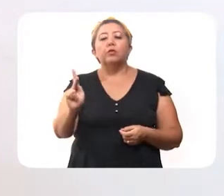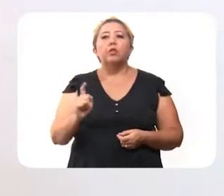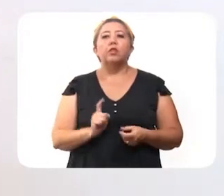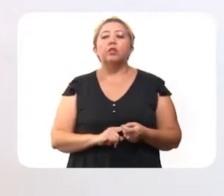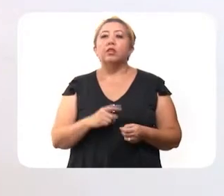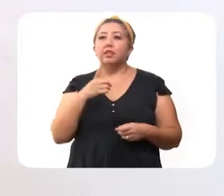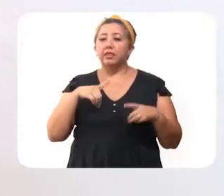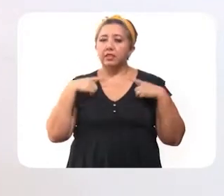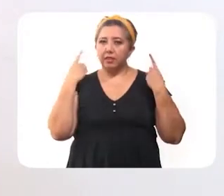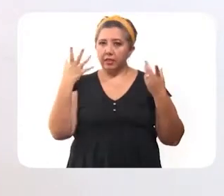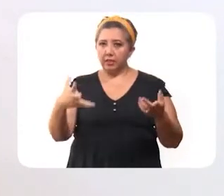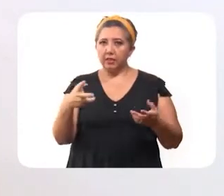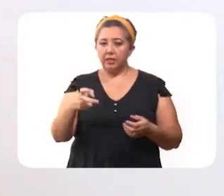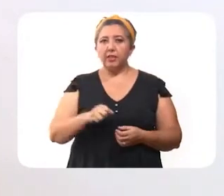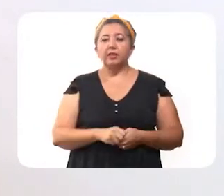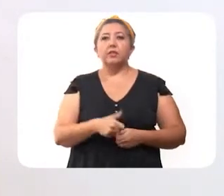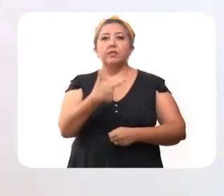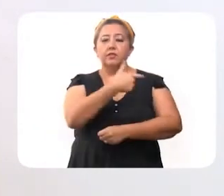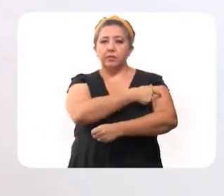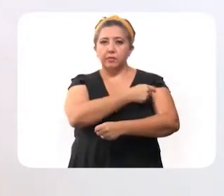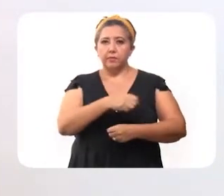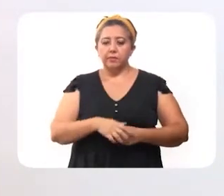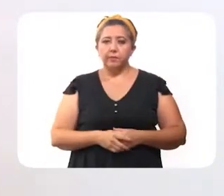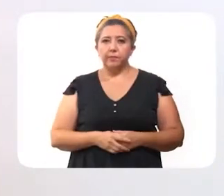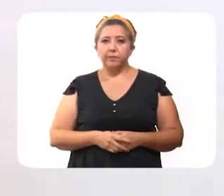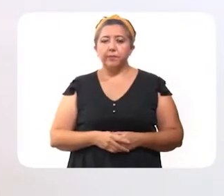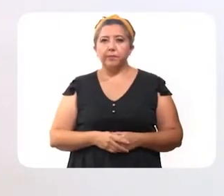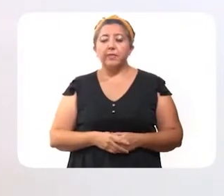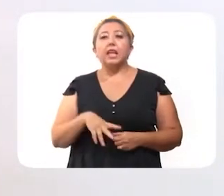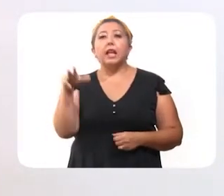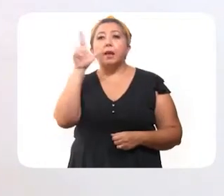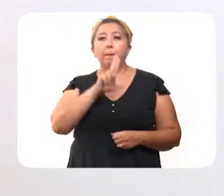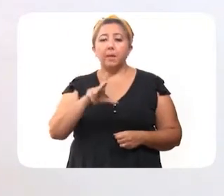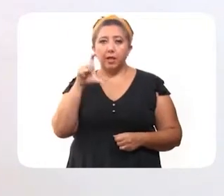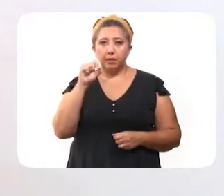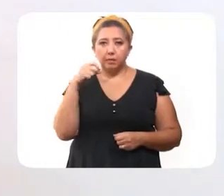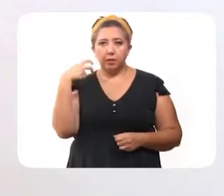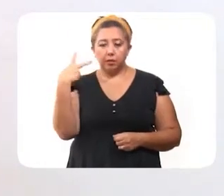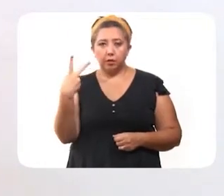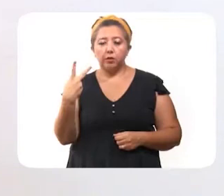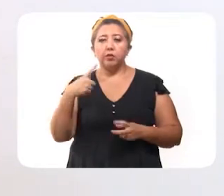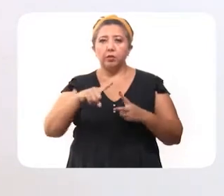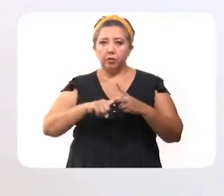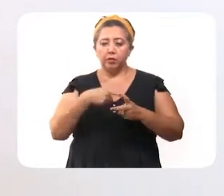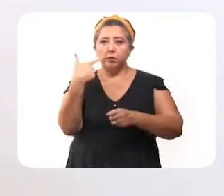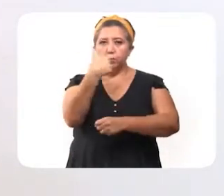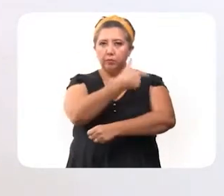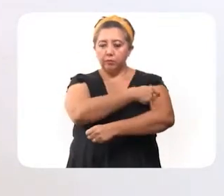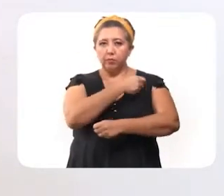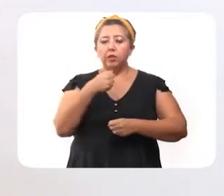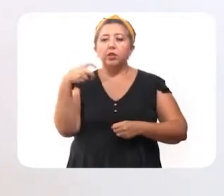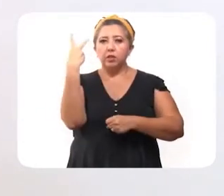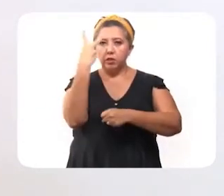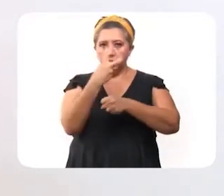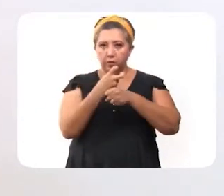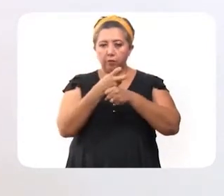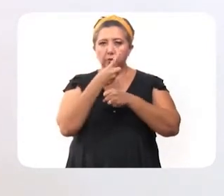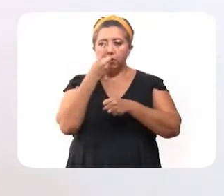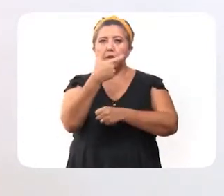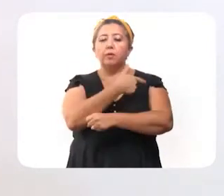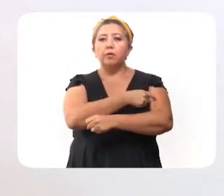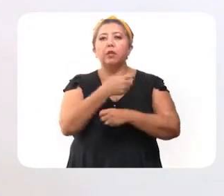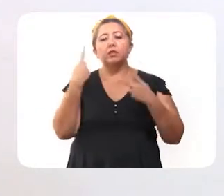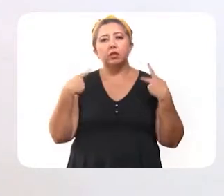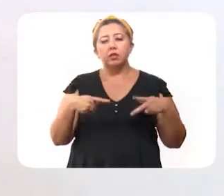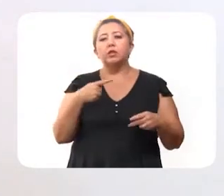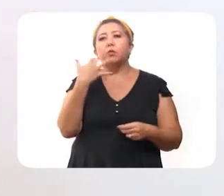a los que se destinarán estas dosis recién recibidas. El martes 22 comenzó la aplicación en Mérida de la segunda dosis de la vacuna